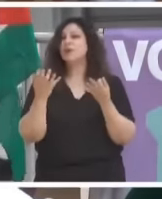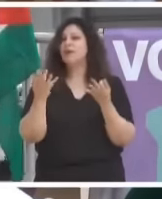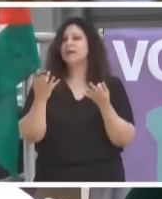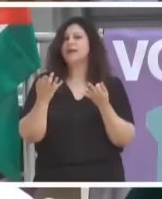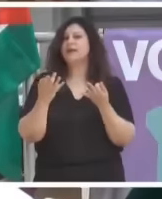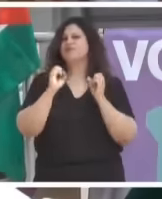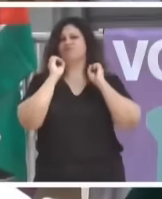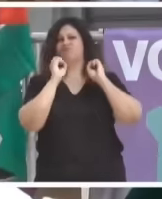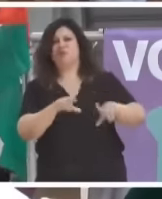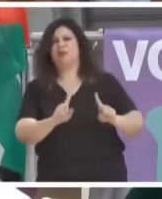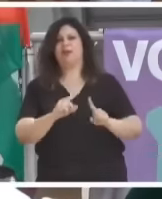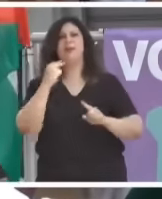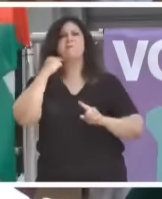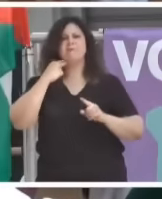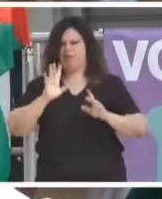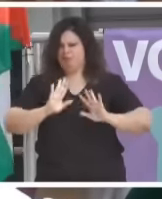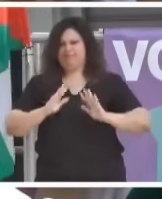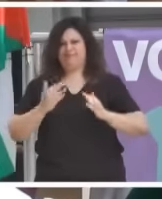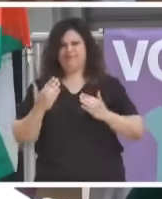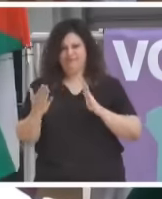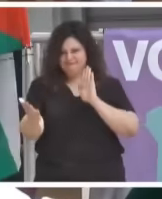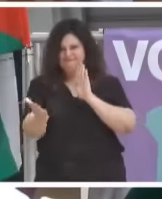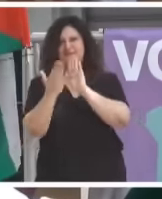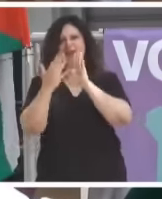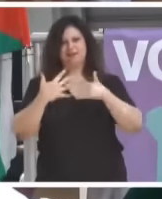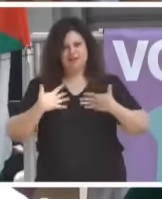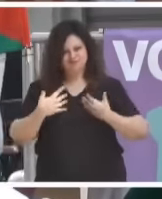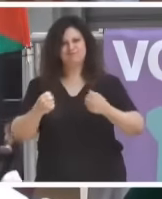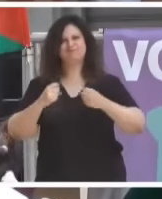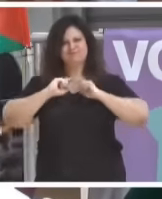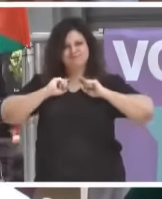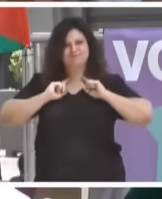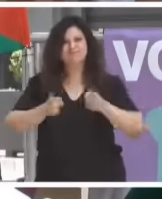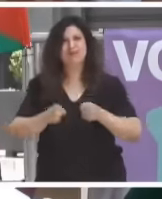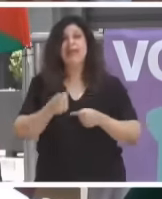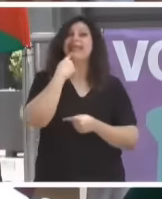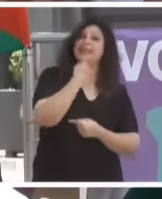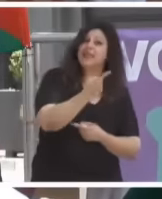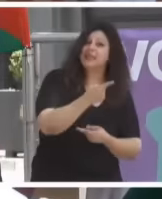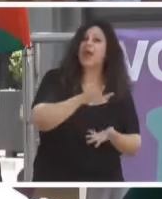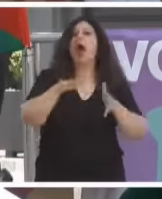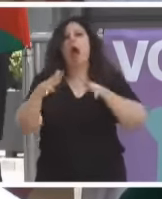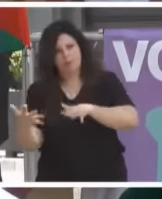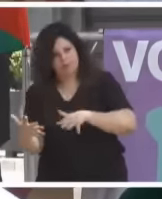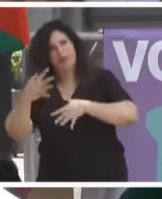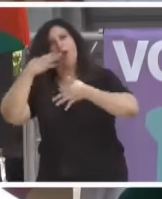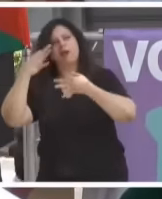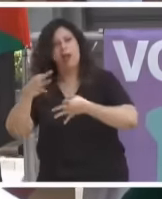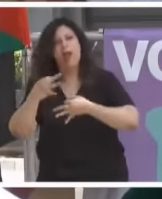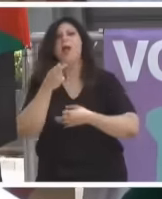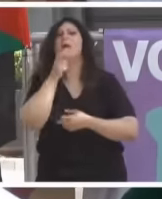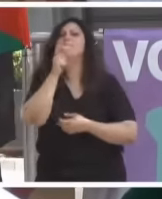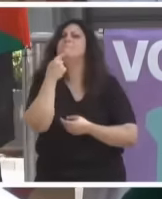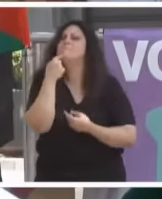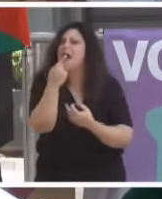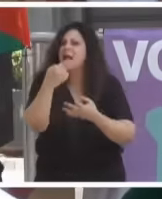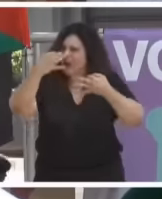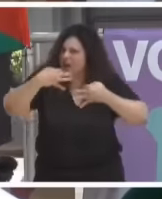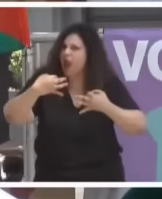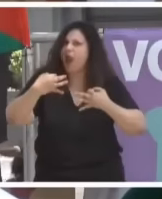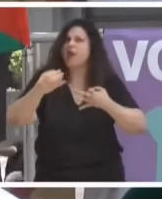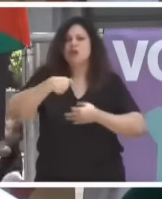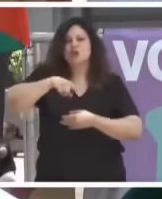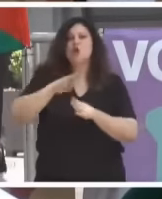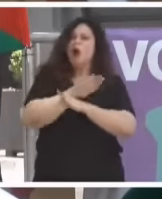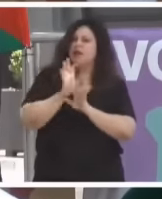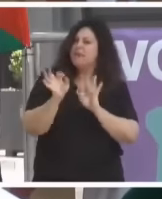que no se rinde, que no tiene miedo, que se enfrenta, que lo que dice lo hace, que tiene palabra, que somos gente preparada, gente que